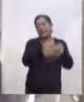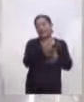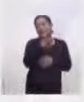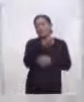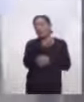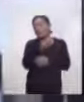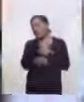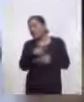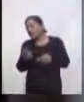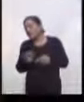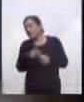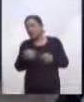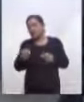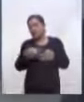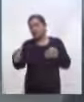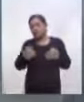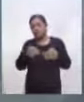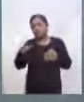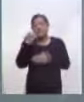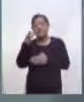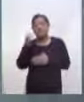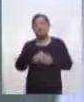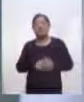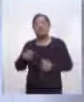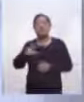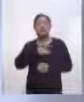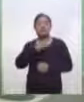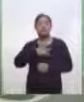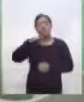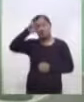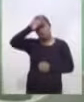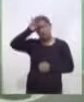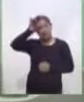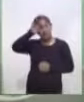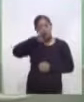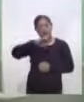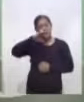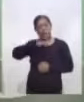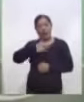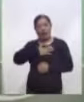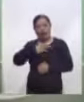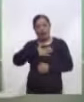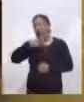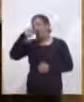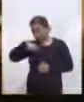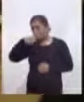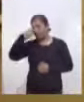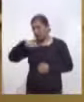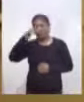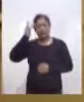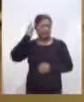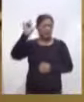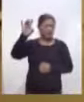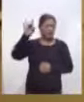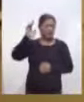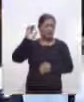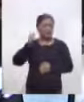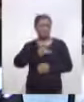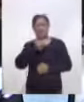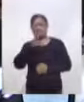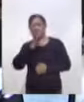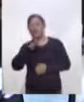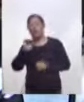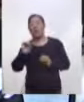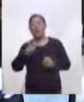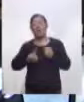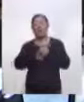mes de enero. Ante la presencia de síntomas como fiebre, tos, estornudos, dolor de cabeza, malestar general o dificultad para